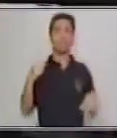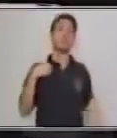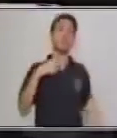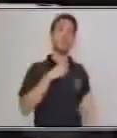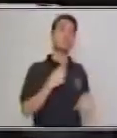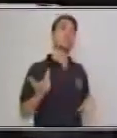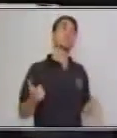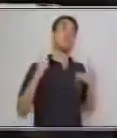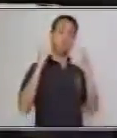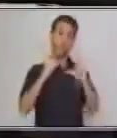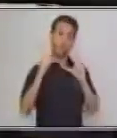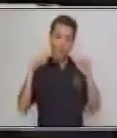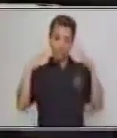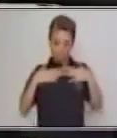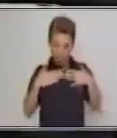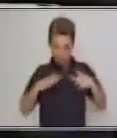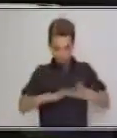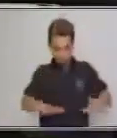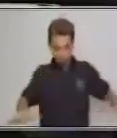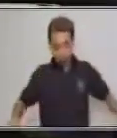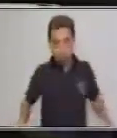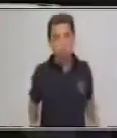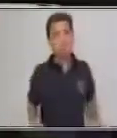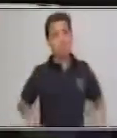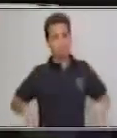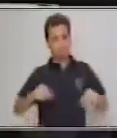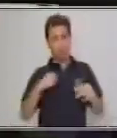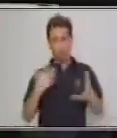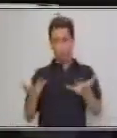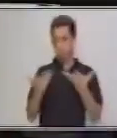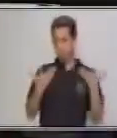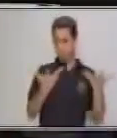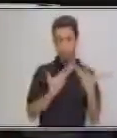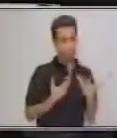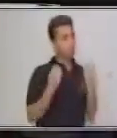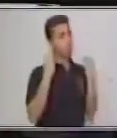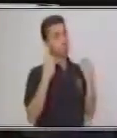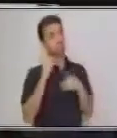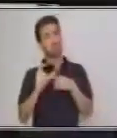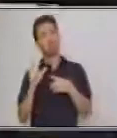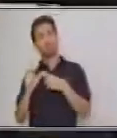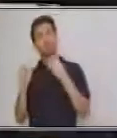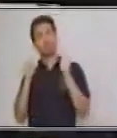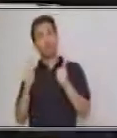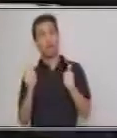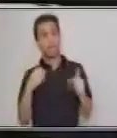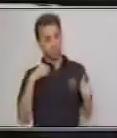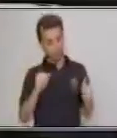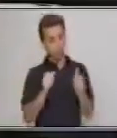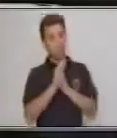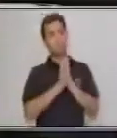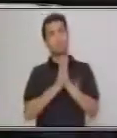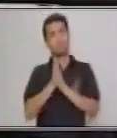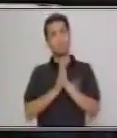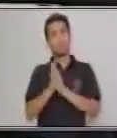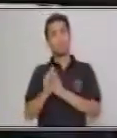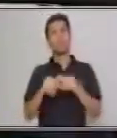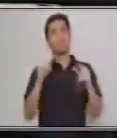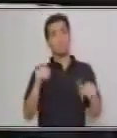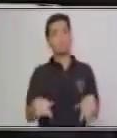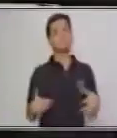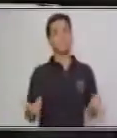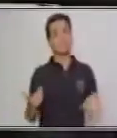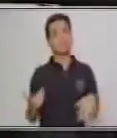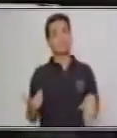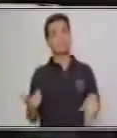podamos cuidarla. Nuestra tierra nos da muchos recursos y muchas cosas muy buenas que nosotros nos podemos aprovechar. Es hora de empezar a hacer